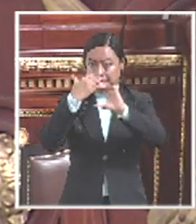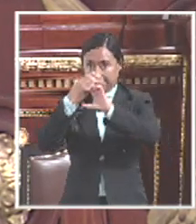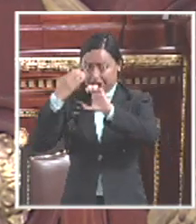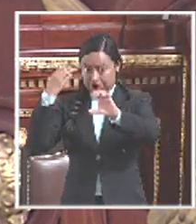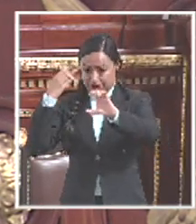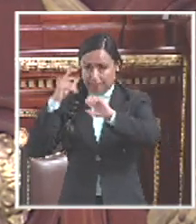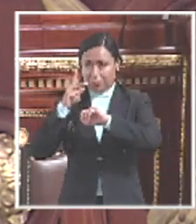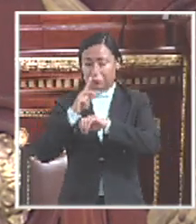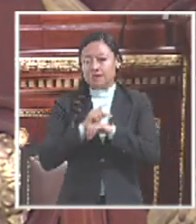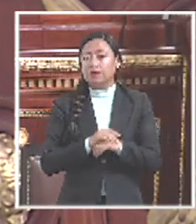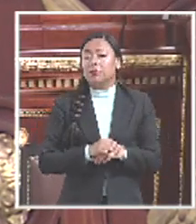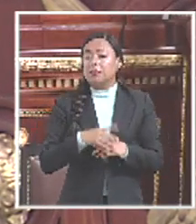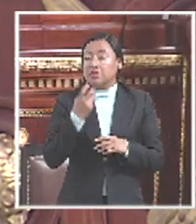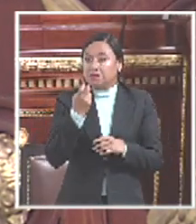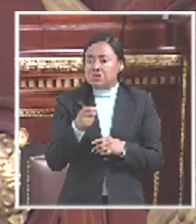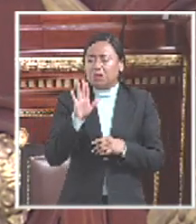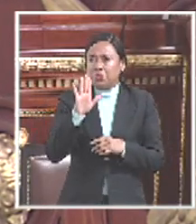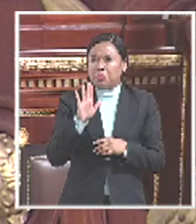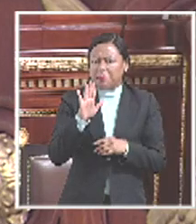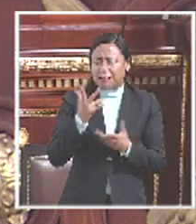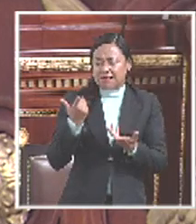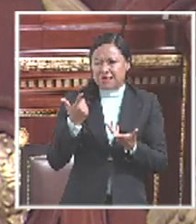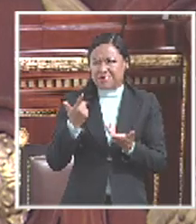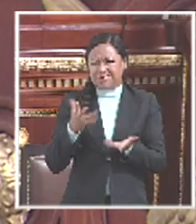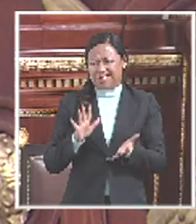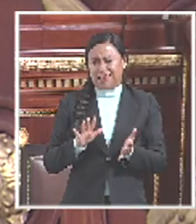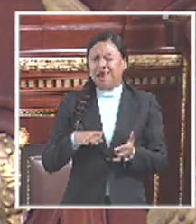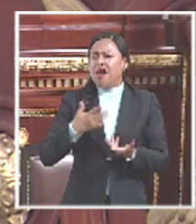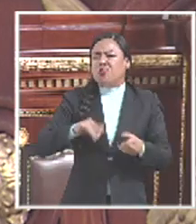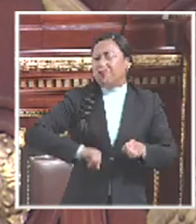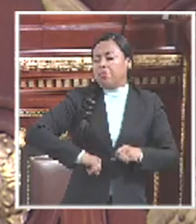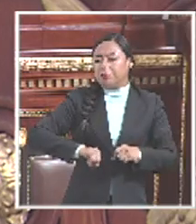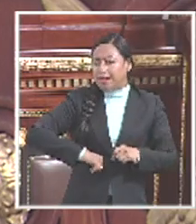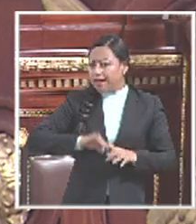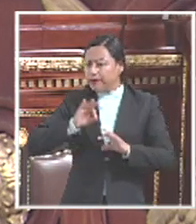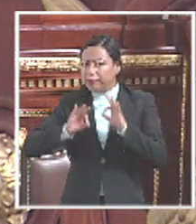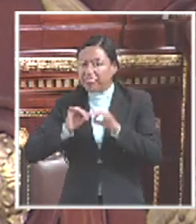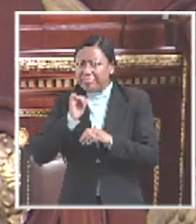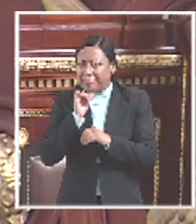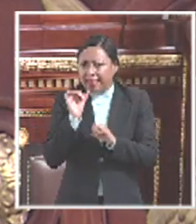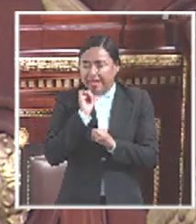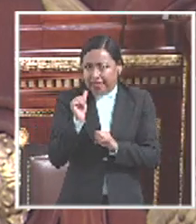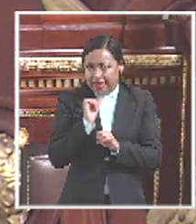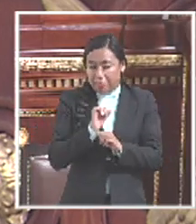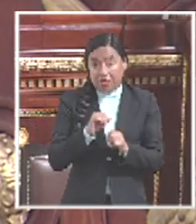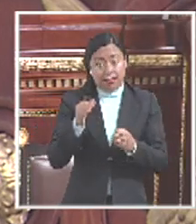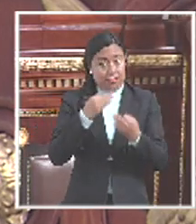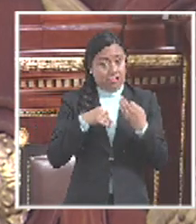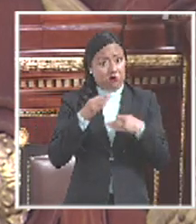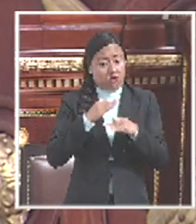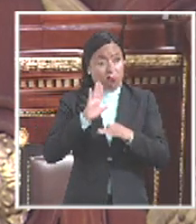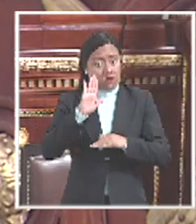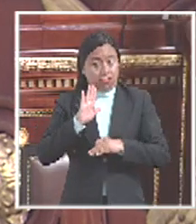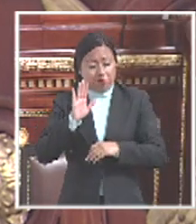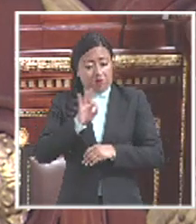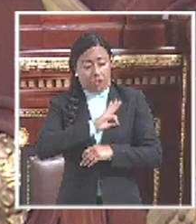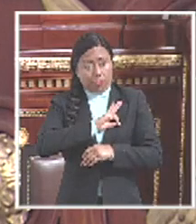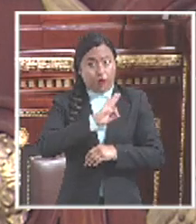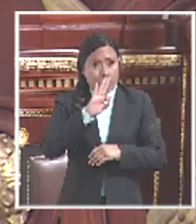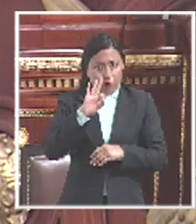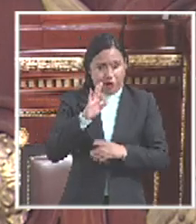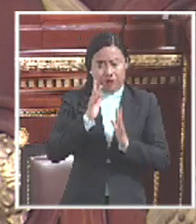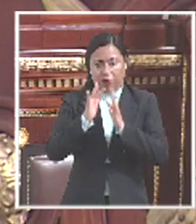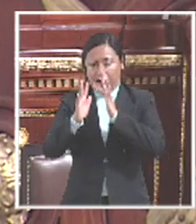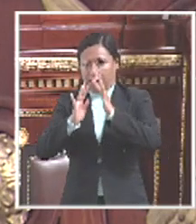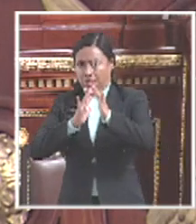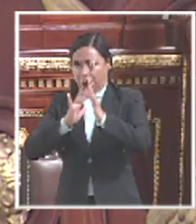pareciera ser es más bien que es un reflejo de un terrible desinterés y que nos expone a todas y a todos los que podemos